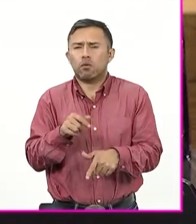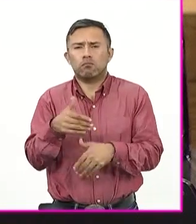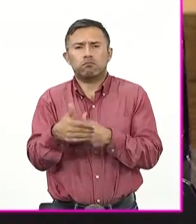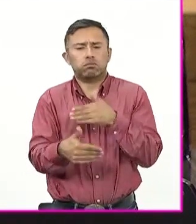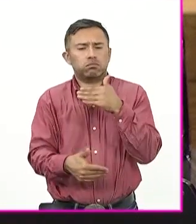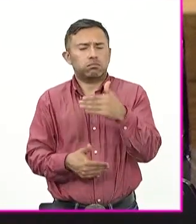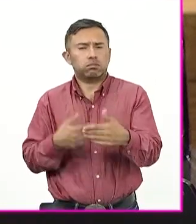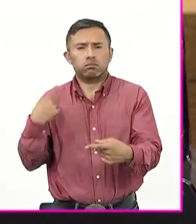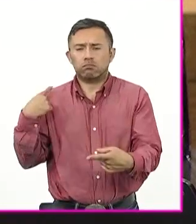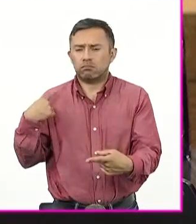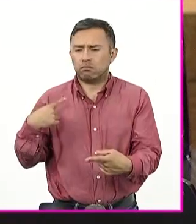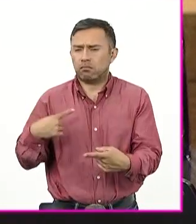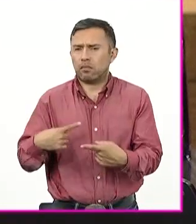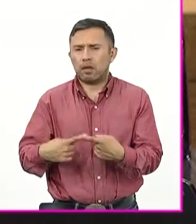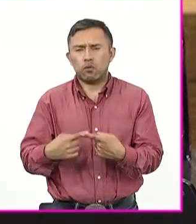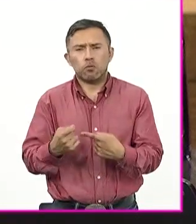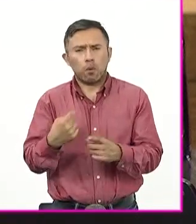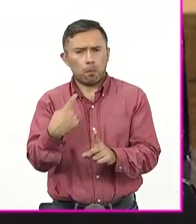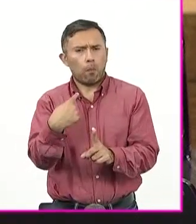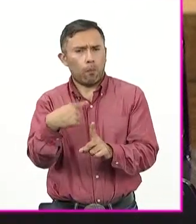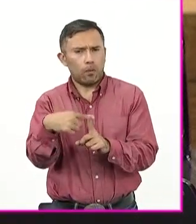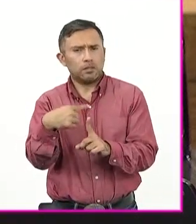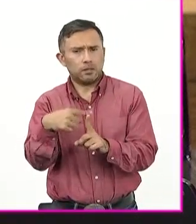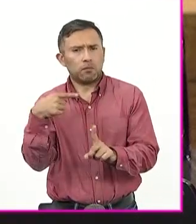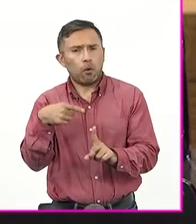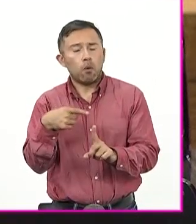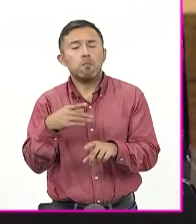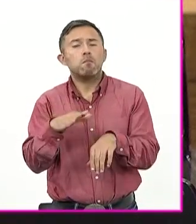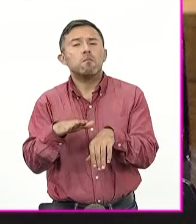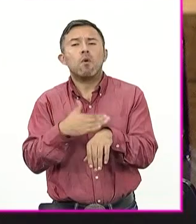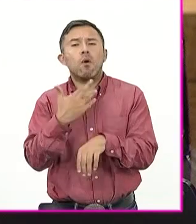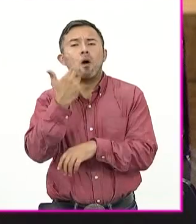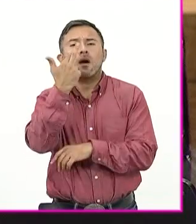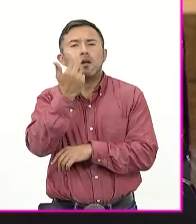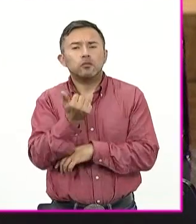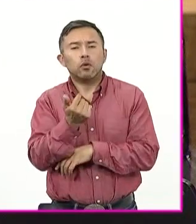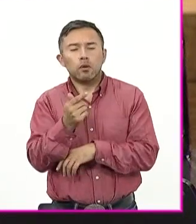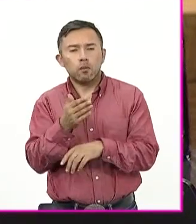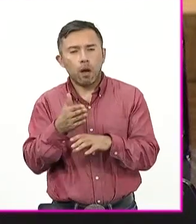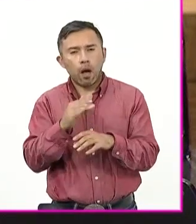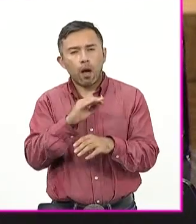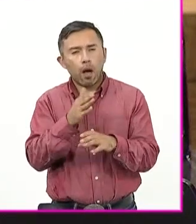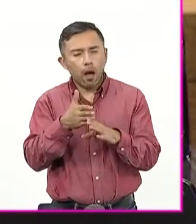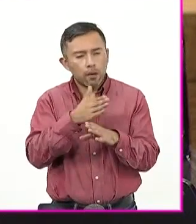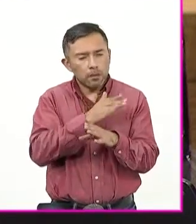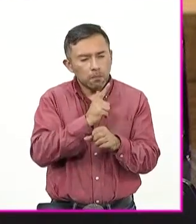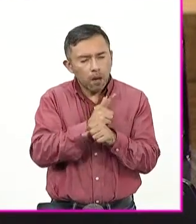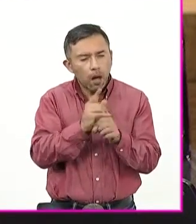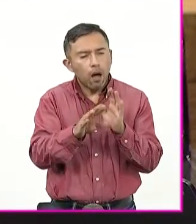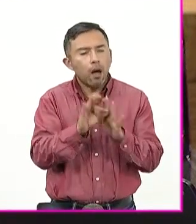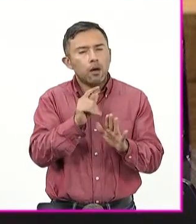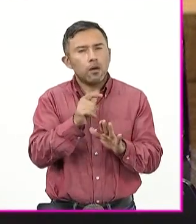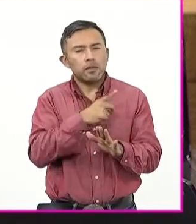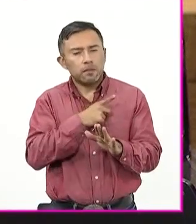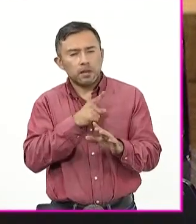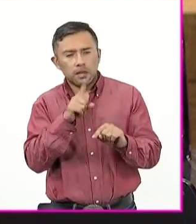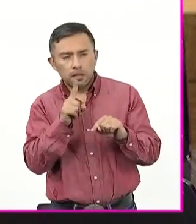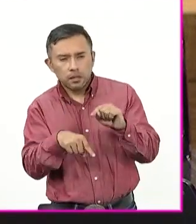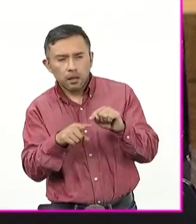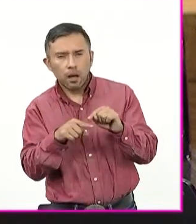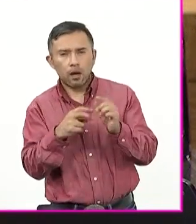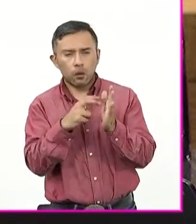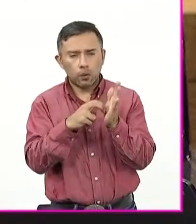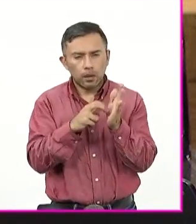bien, porque nos advierten eventualmente de cuestiones que tenemos que ir subsanando, corrigiendo para ser cada